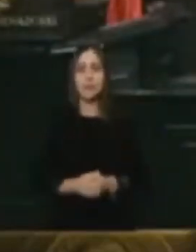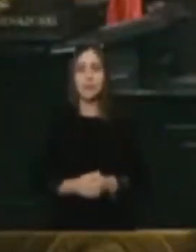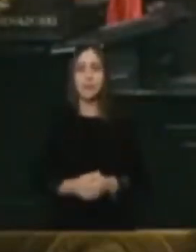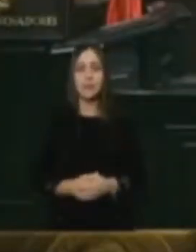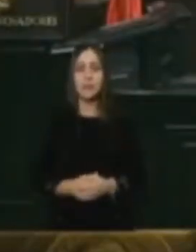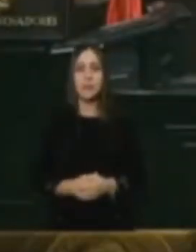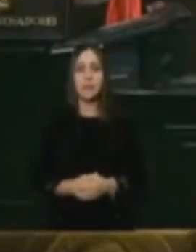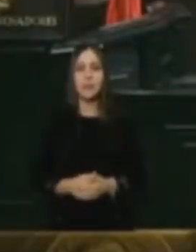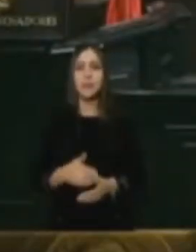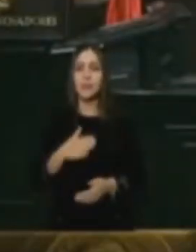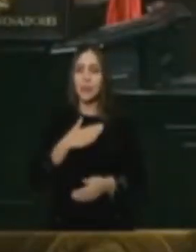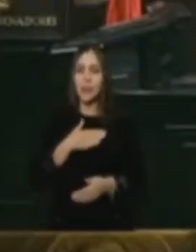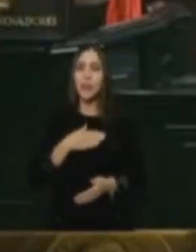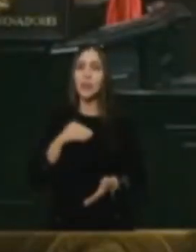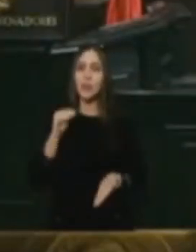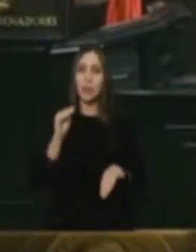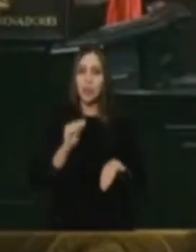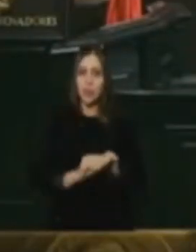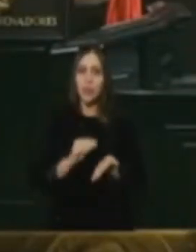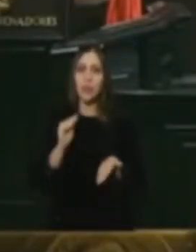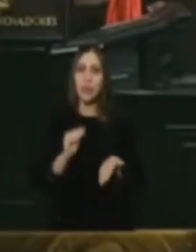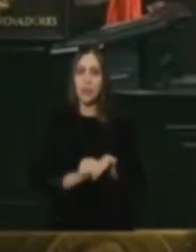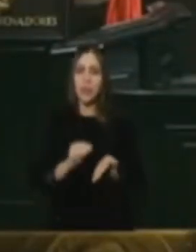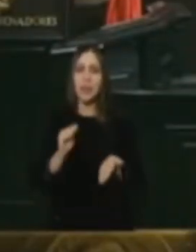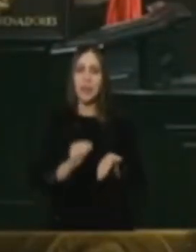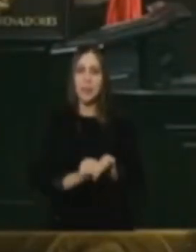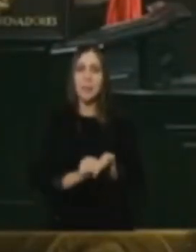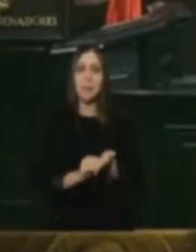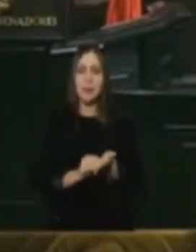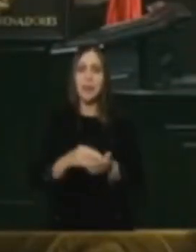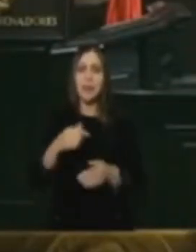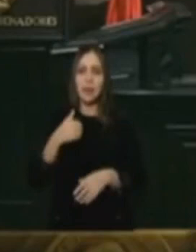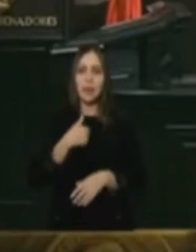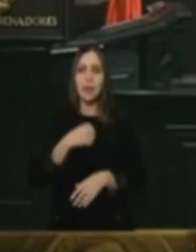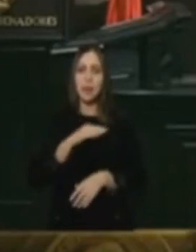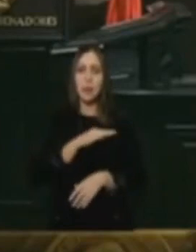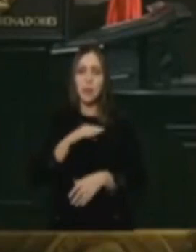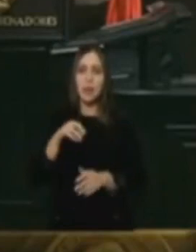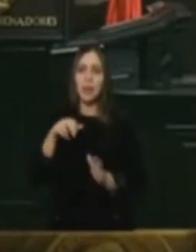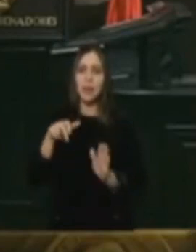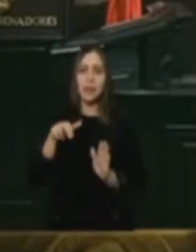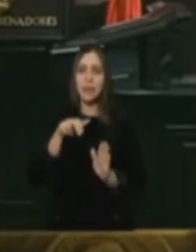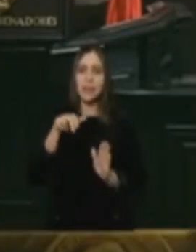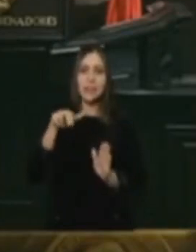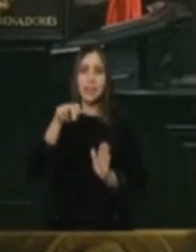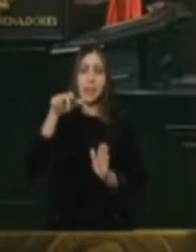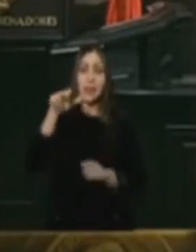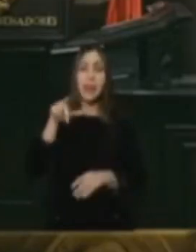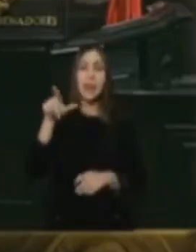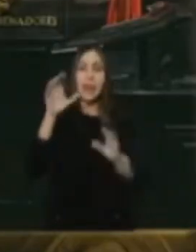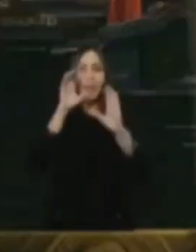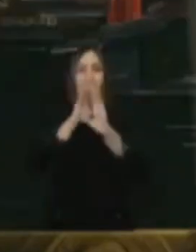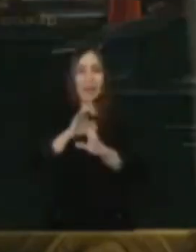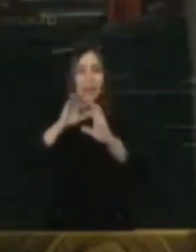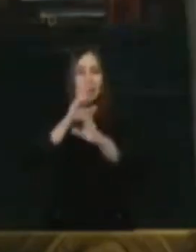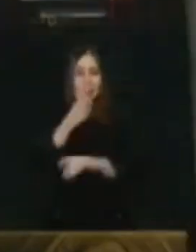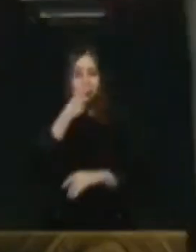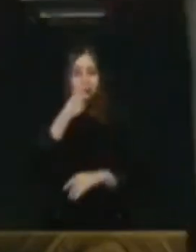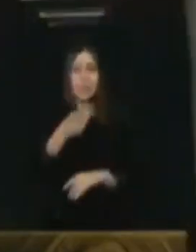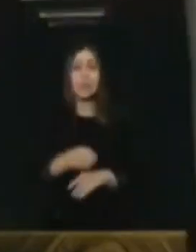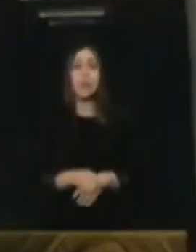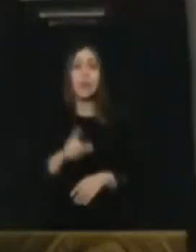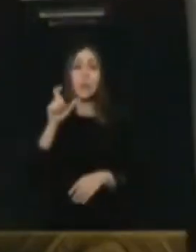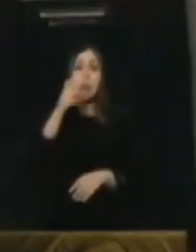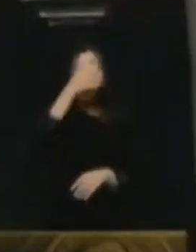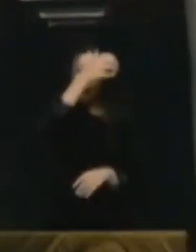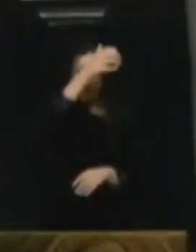todavía subo la escalera de la canción que dice que para subir al cielo se necesita